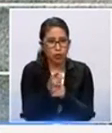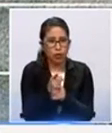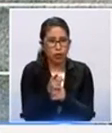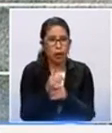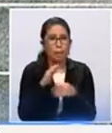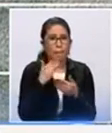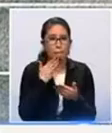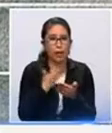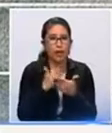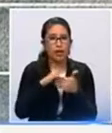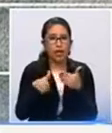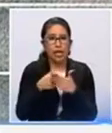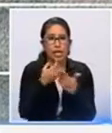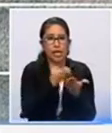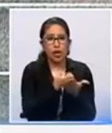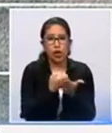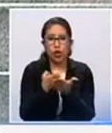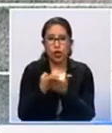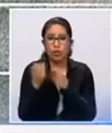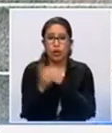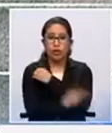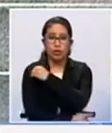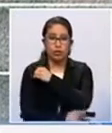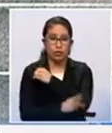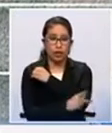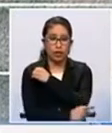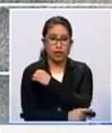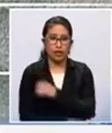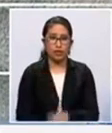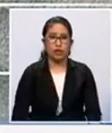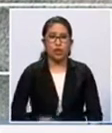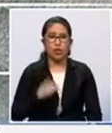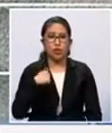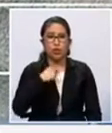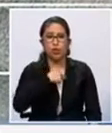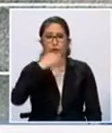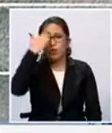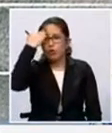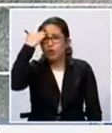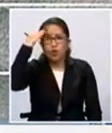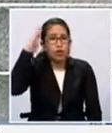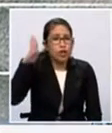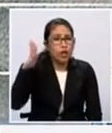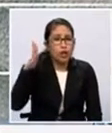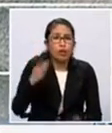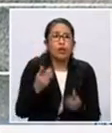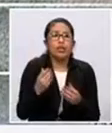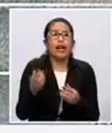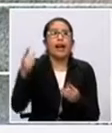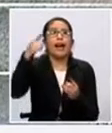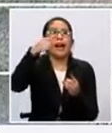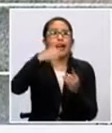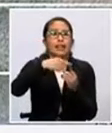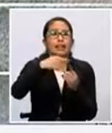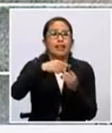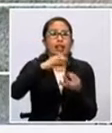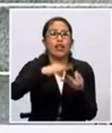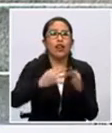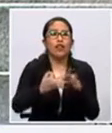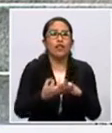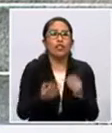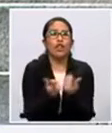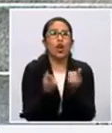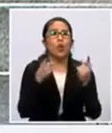estamos recurriendo porque no sabemos hasta cuándo va a durar la pandemia. Hay algunos que están diciendo,